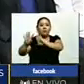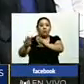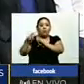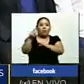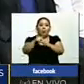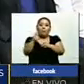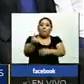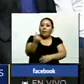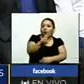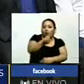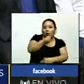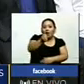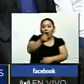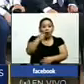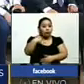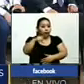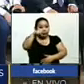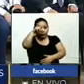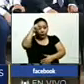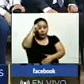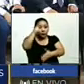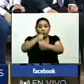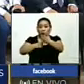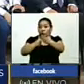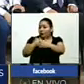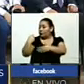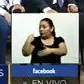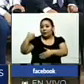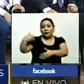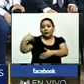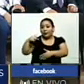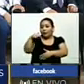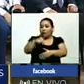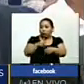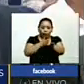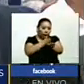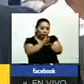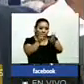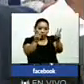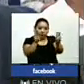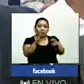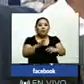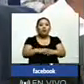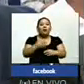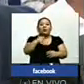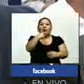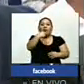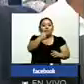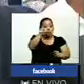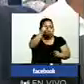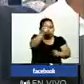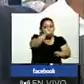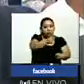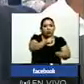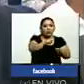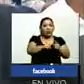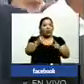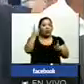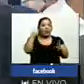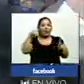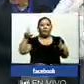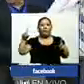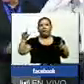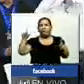y comunicadores que se han destacado en los últimos años en esta profesión. Entre los homenajeados figuró David